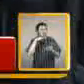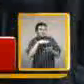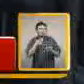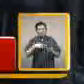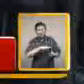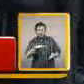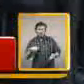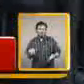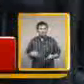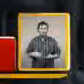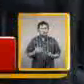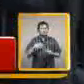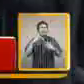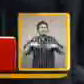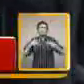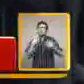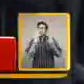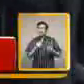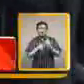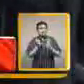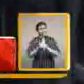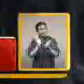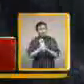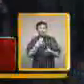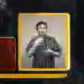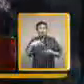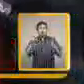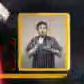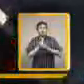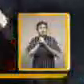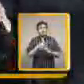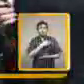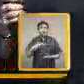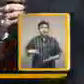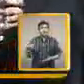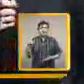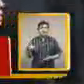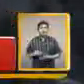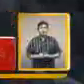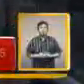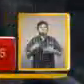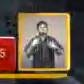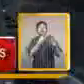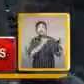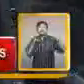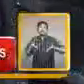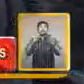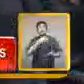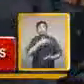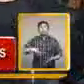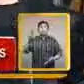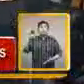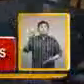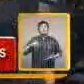niños. Es algo muy, muy feliz y muy conmovido y muy contento de haber estado aquí con el alcalde. Muchas gracias. Gracias, presidente. En el momento del acto, el presidente del BID ha sido